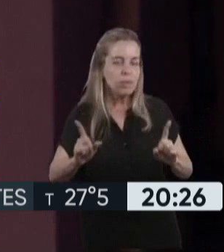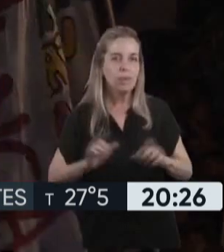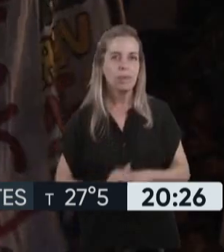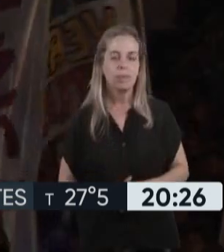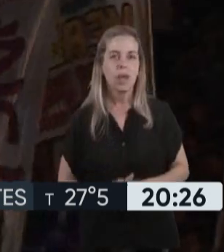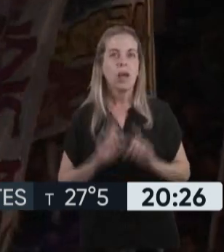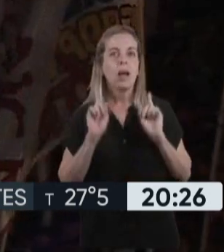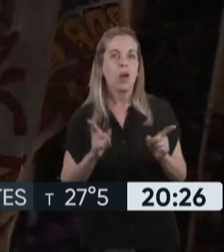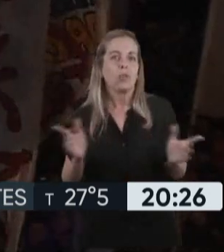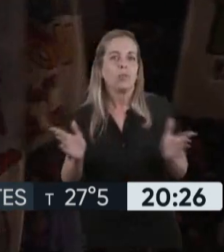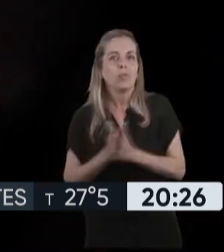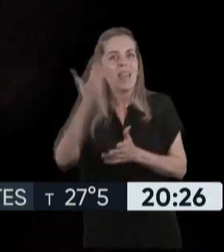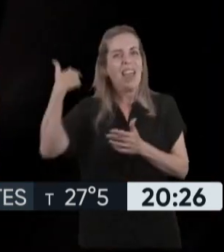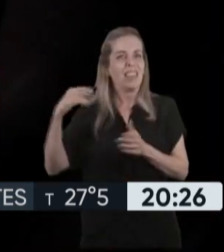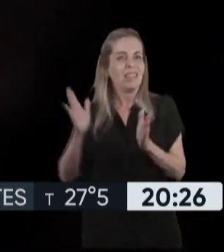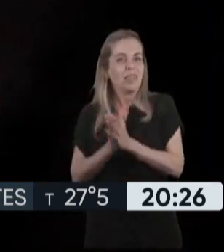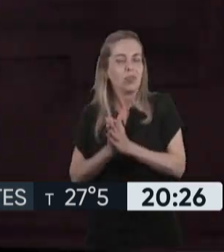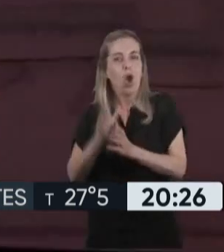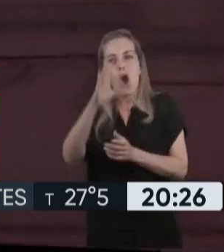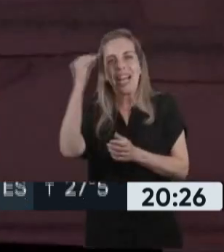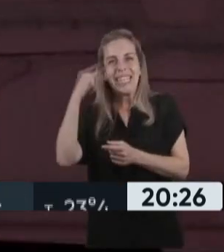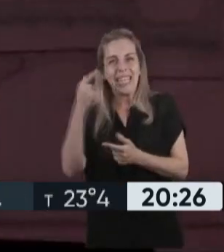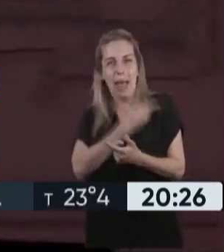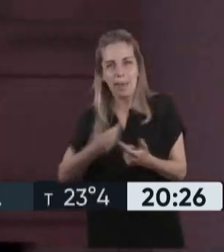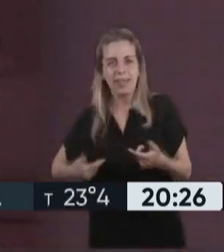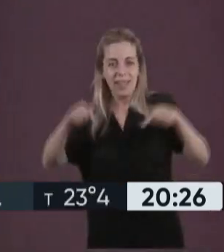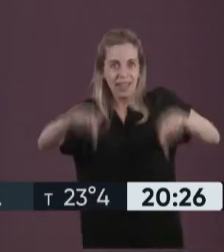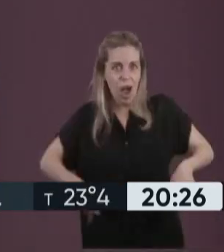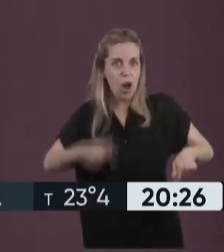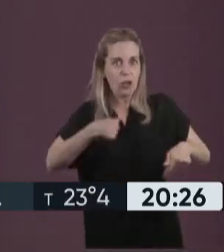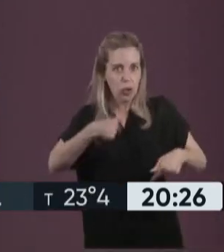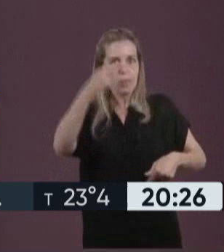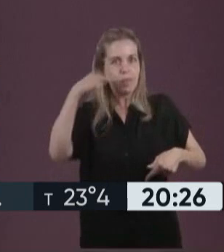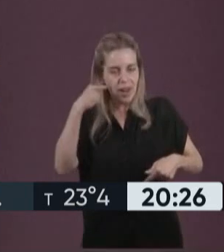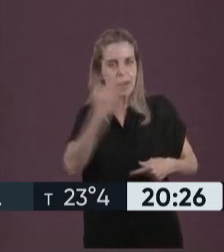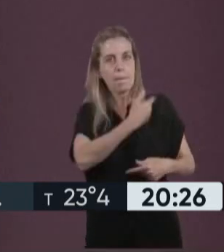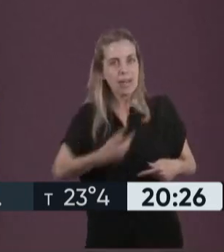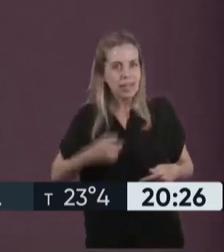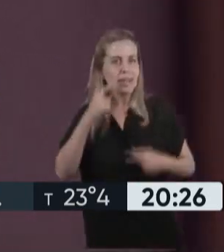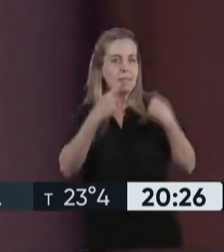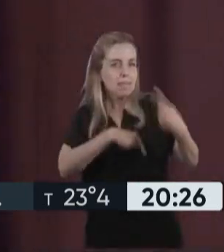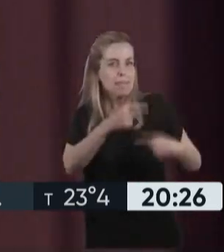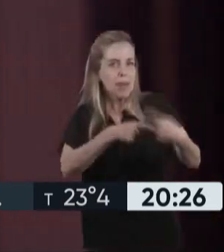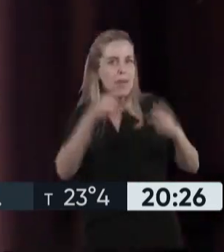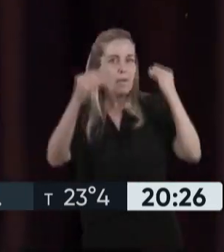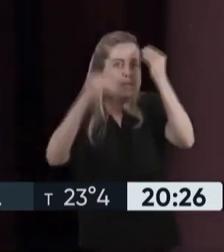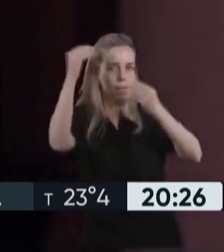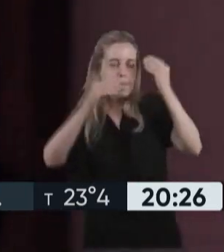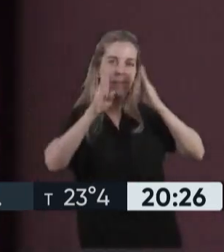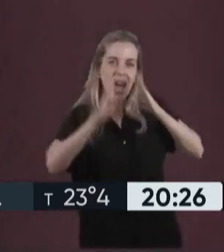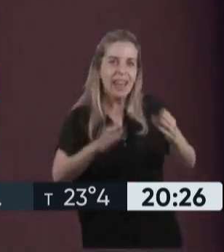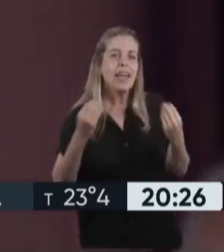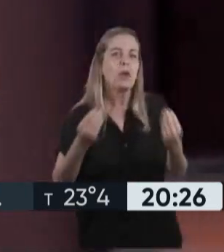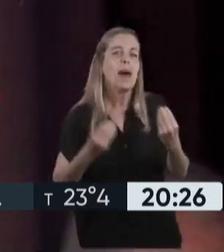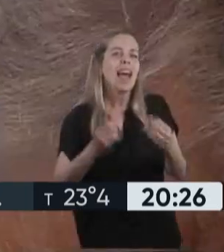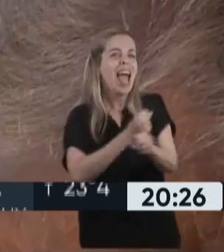donde con Cristina presidenta, conmigo presidente, seguimos haciendo todo lo necesario para que